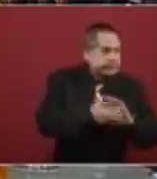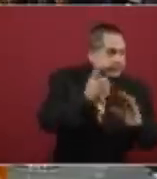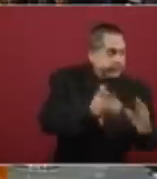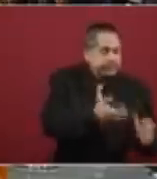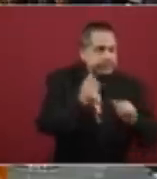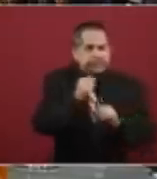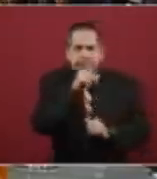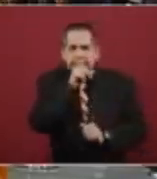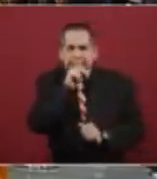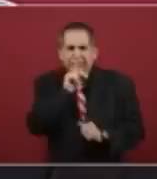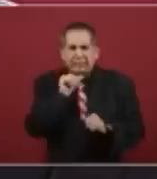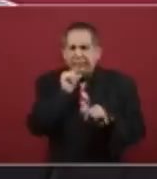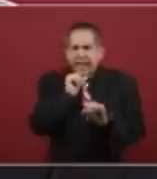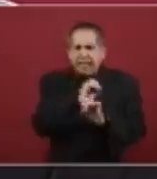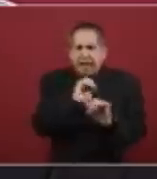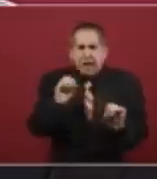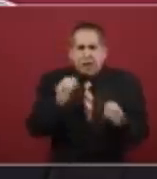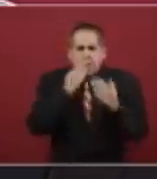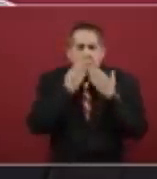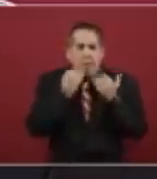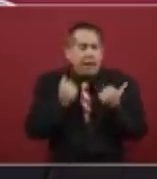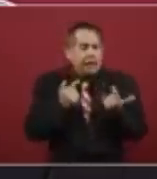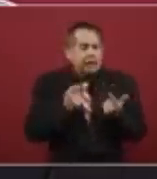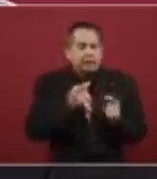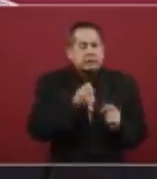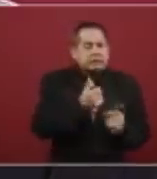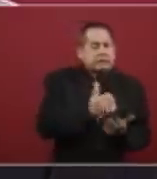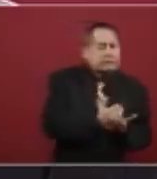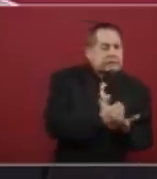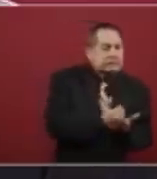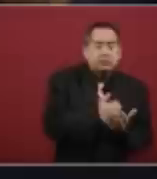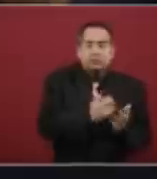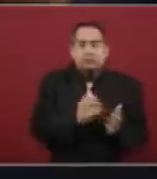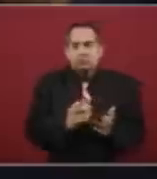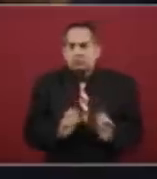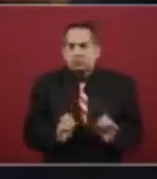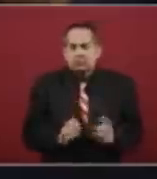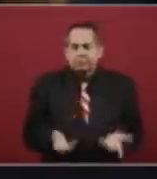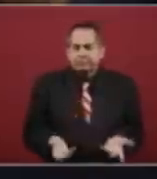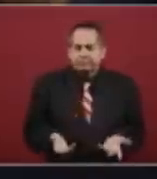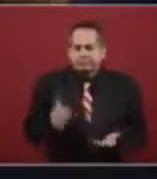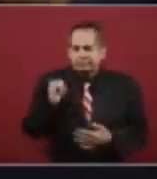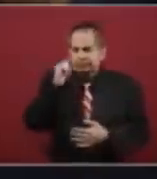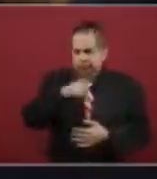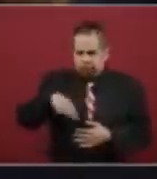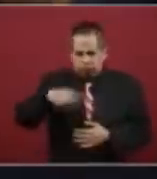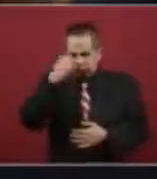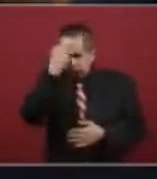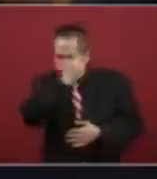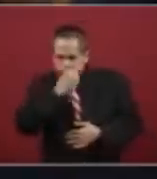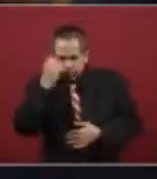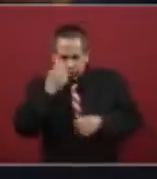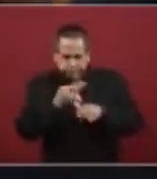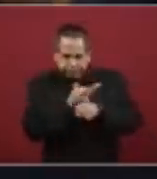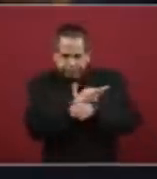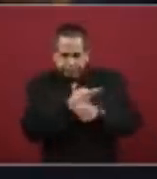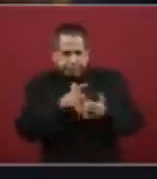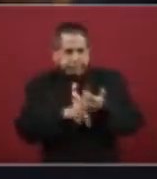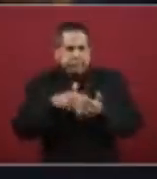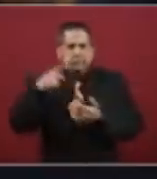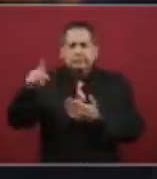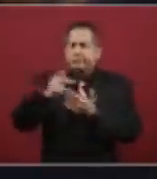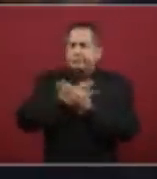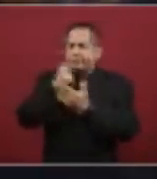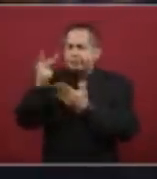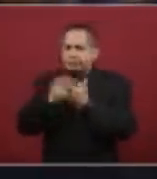tomas, para tomar combustible en pequeñas cantidades, como usted lo ha dicho. ¿Hay alguna evaluación ya de si han estado funcionando ya de alguna